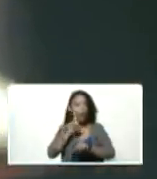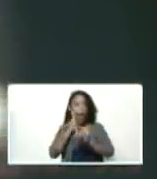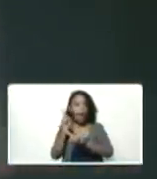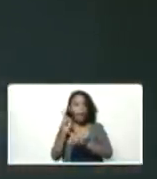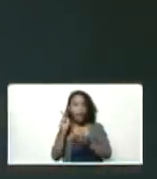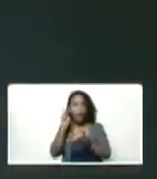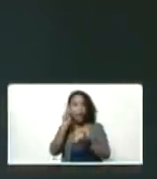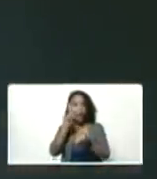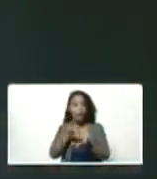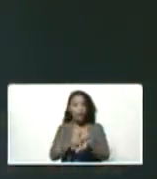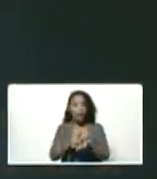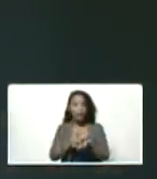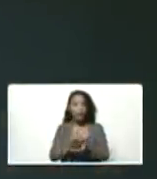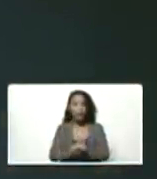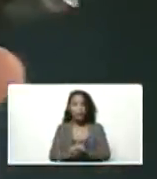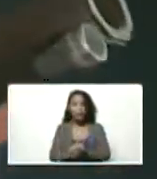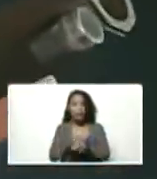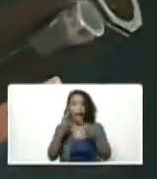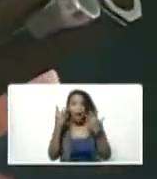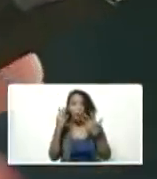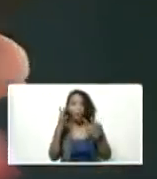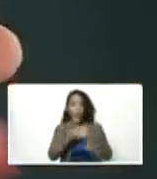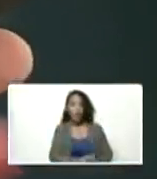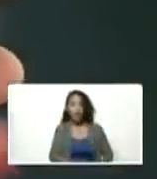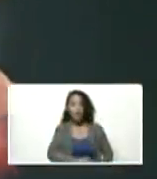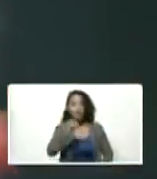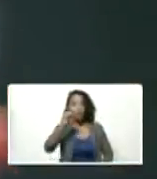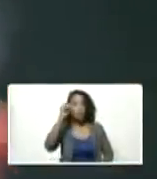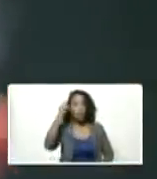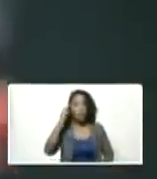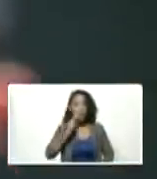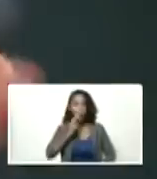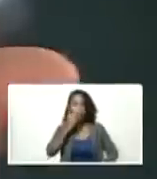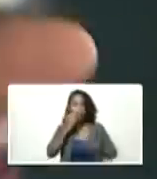iba a llegar a manos del libertador Simón Bolívar.